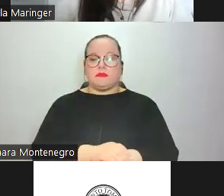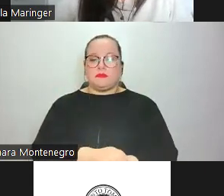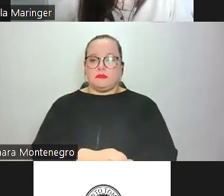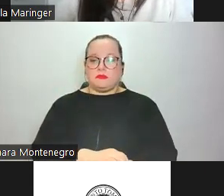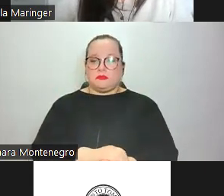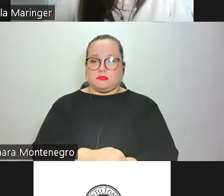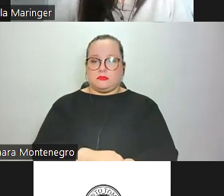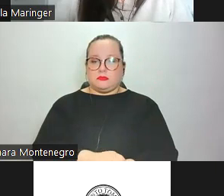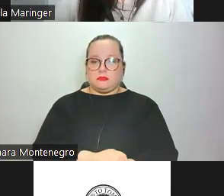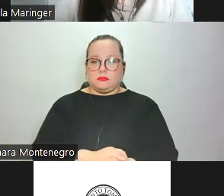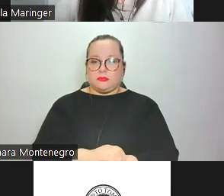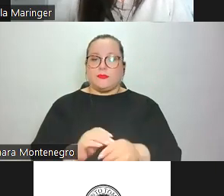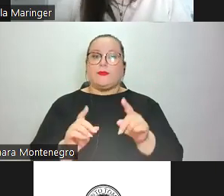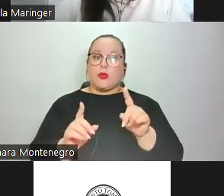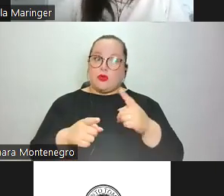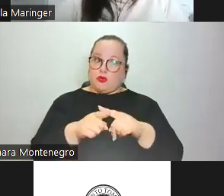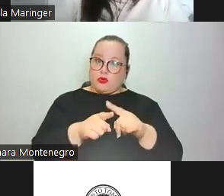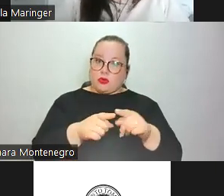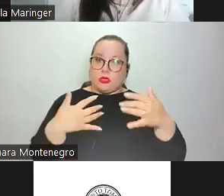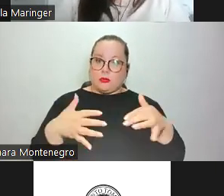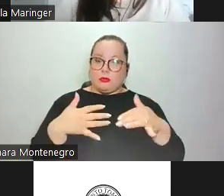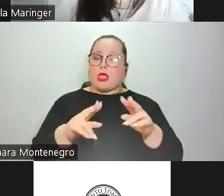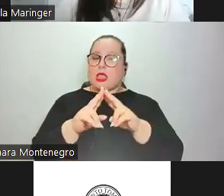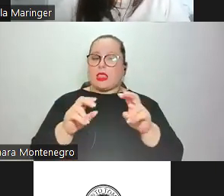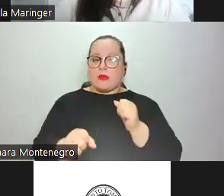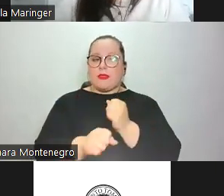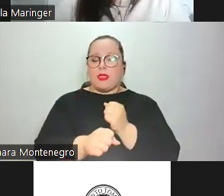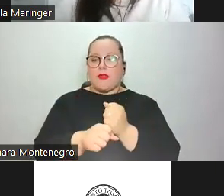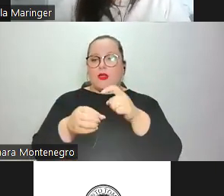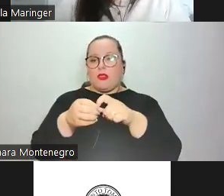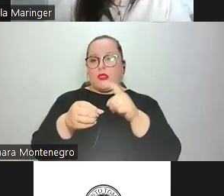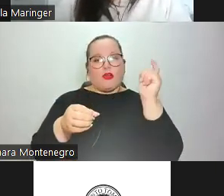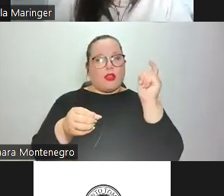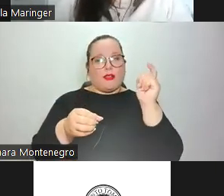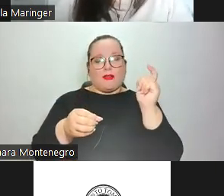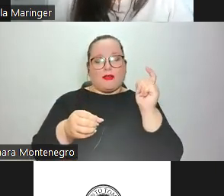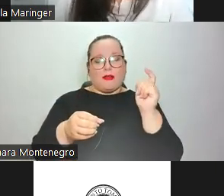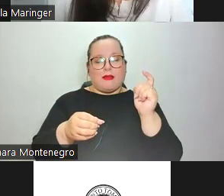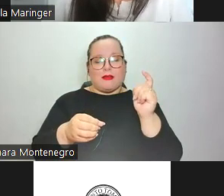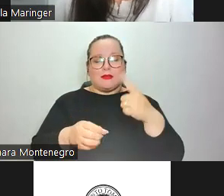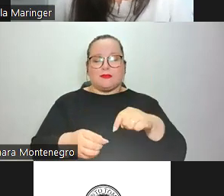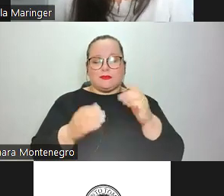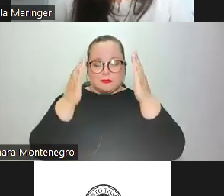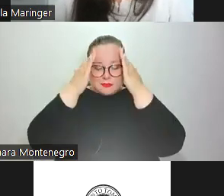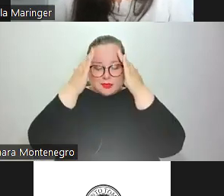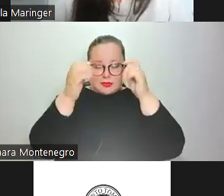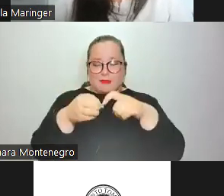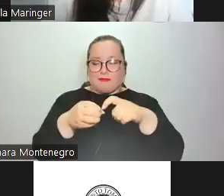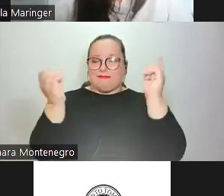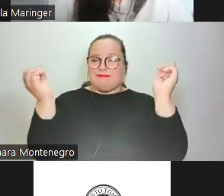más, Paola, que es fundamental. Y tú trabajas mucho con esto, la Sí, desconexión, ¿cierto? Aquí, exactamente.